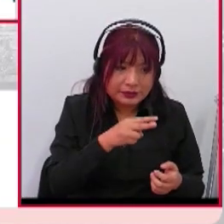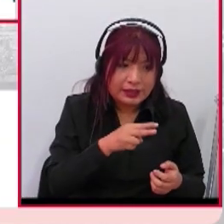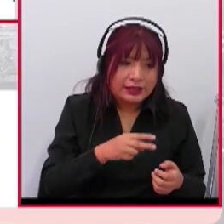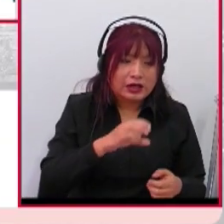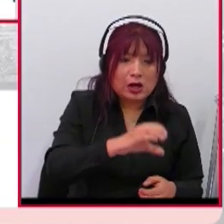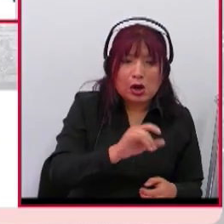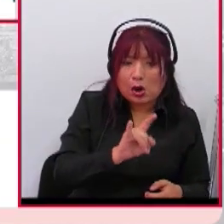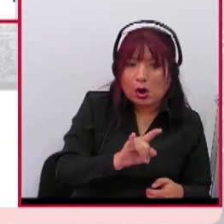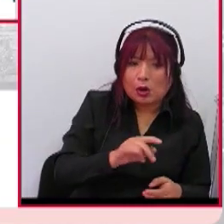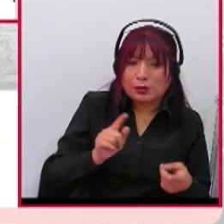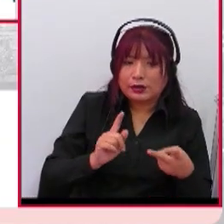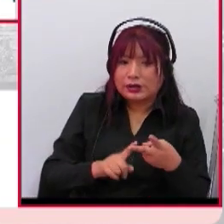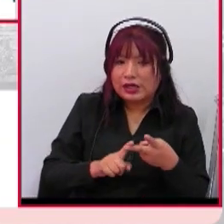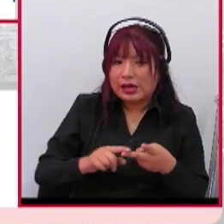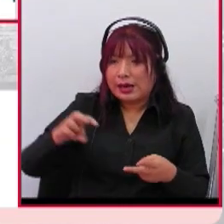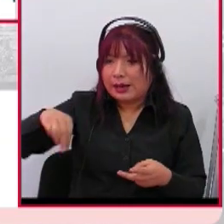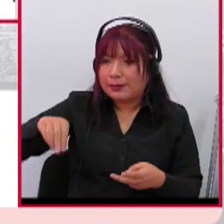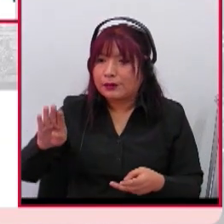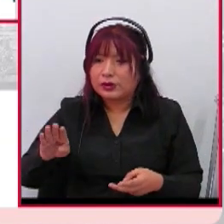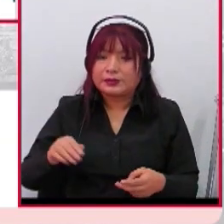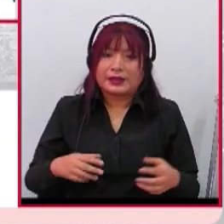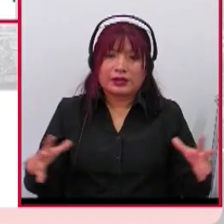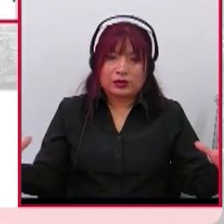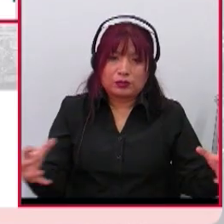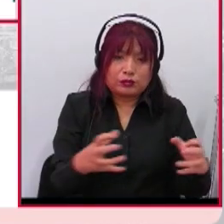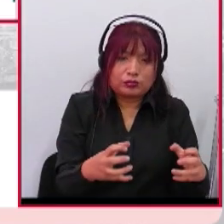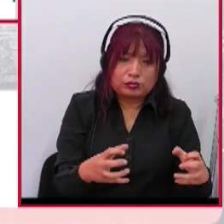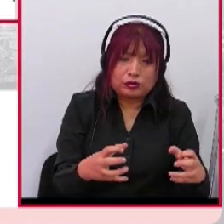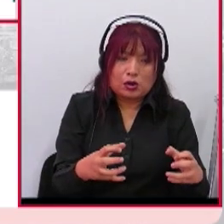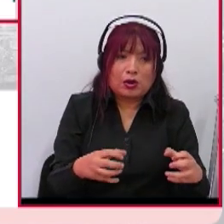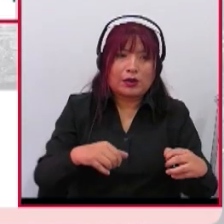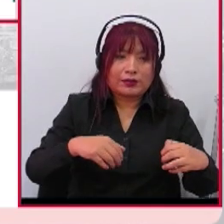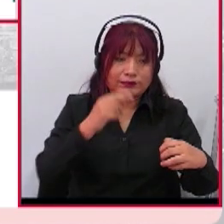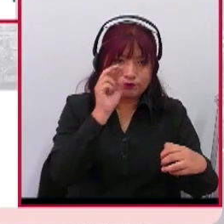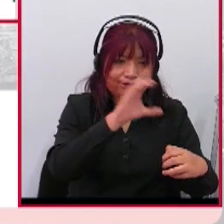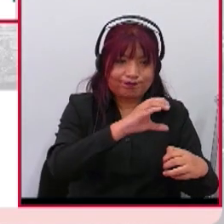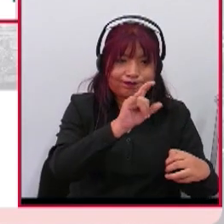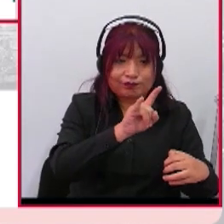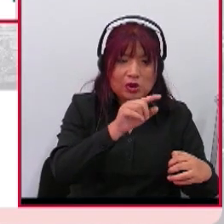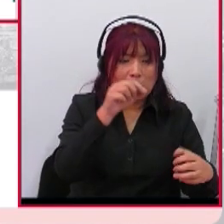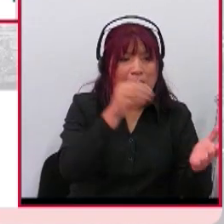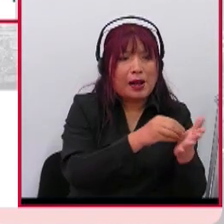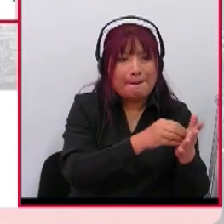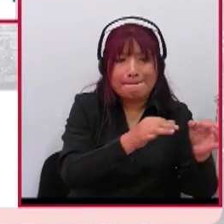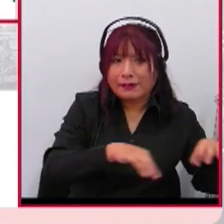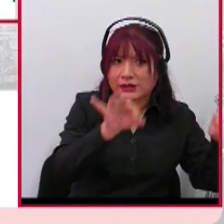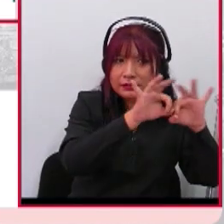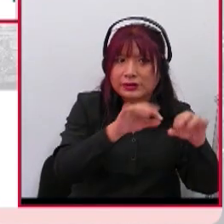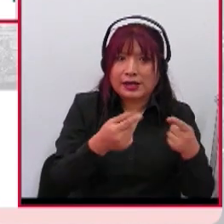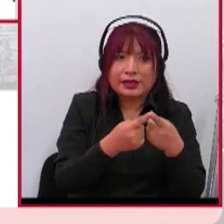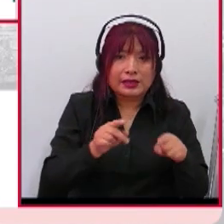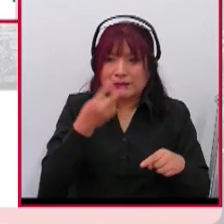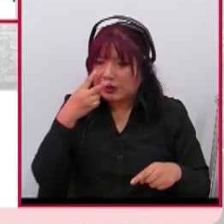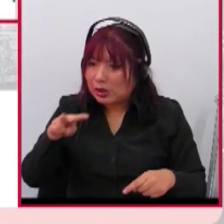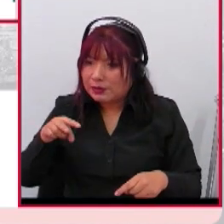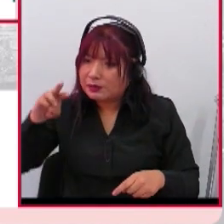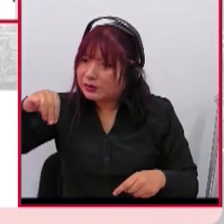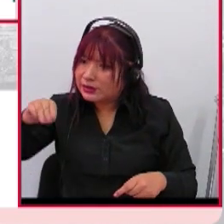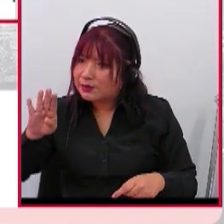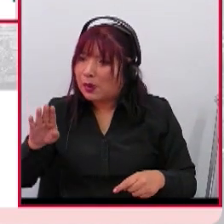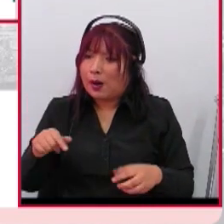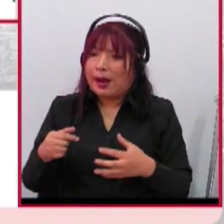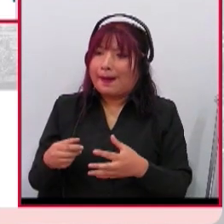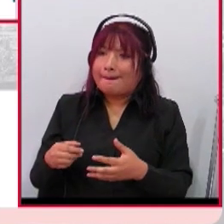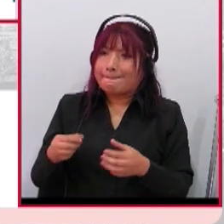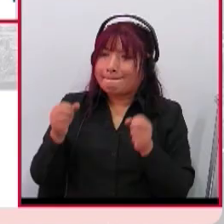molibdeno, te enfocas en el cobre y el molibdeno lo dejas en una segunda etapa. Pero al ver los resultados del molibdeno, la